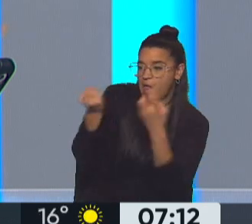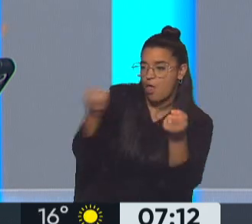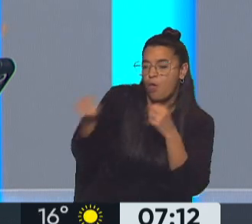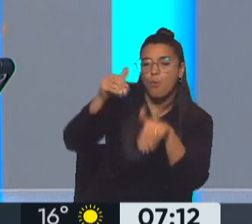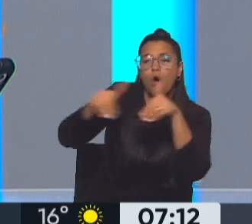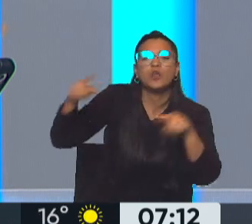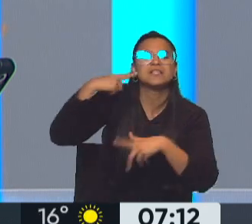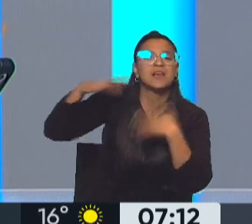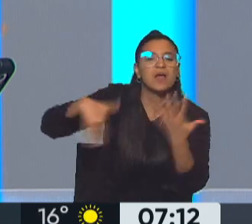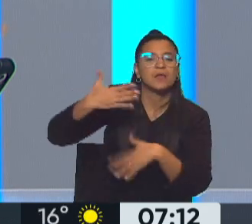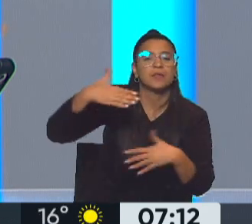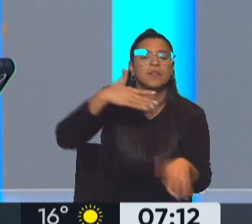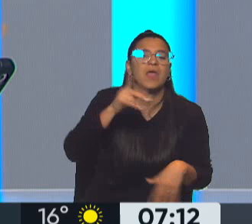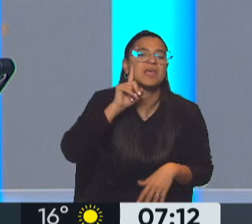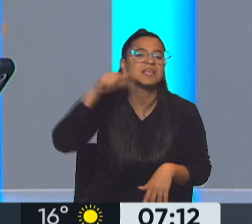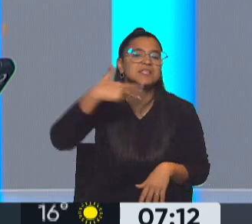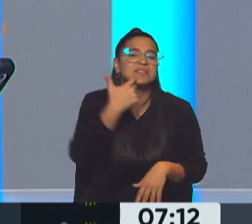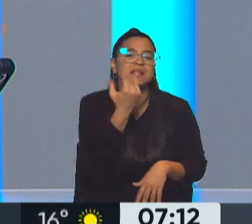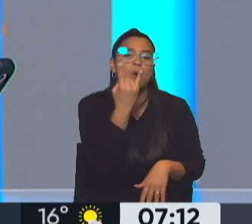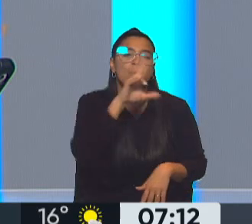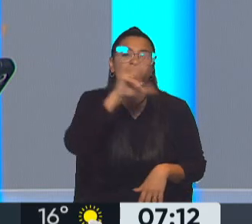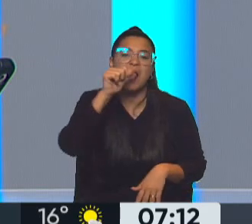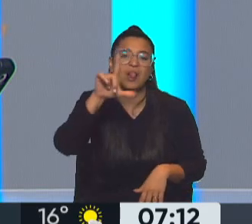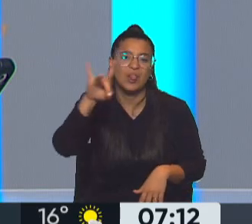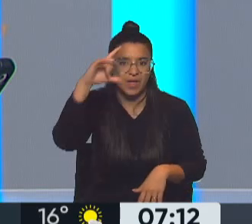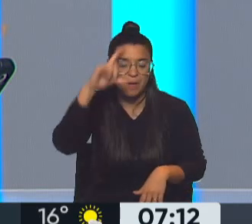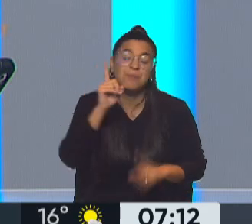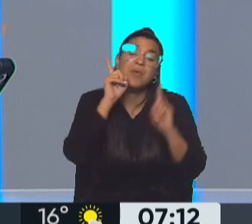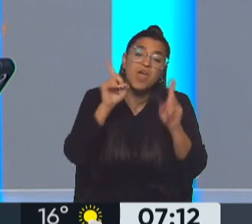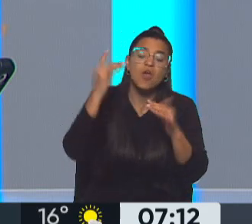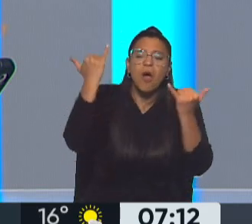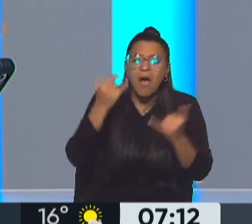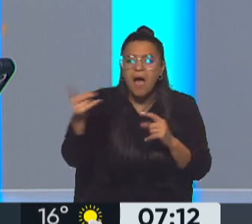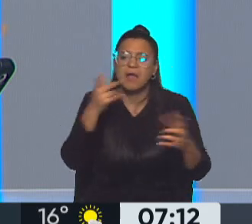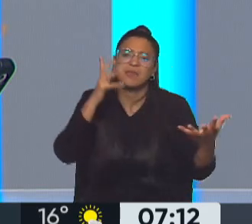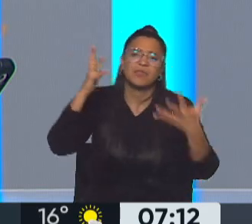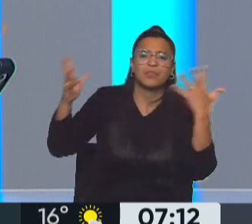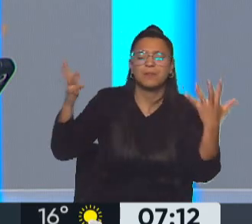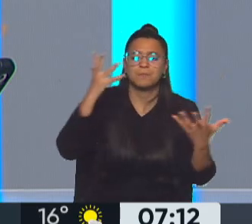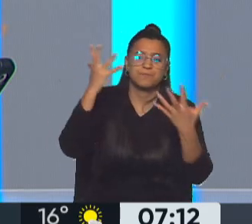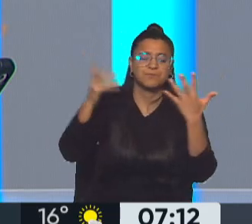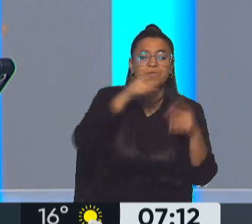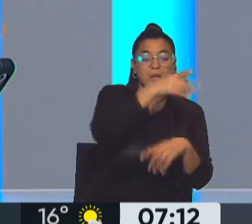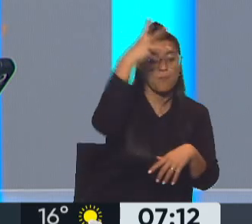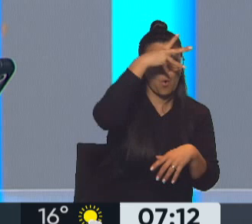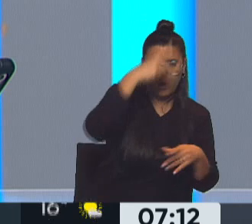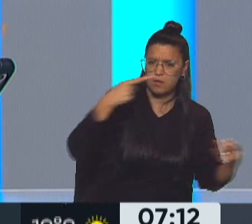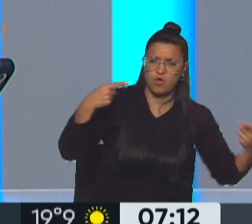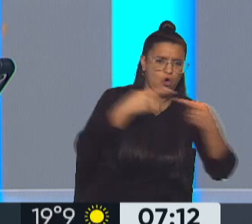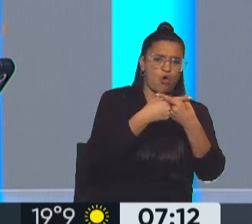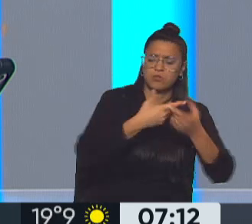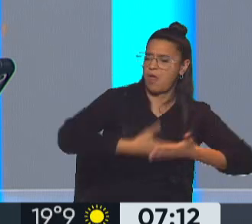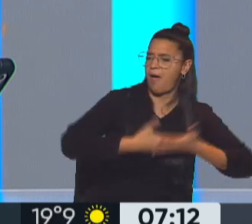el escándalo de Martín Insaurralde, pero insisto con esto, hay algunos matices entre Patricia Bullrich, que confronta abiertamente con